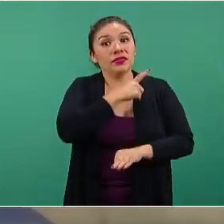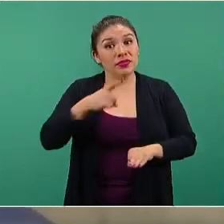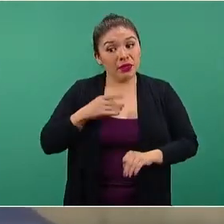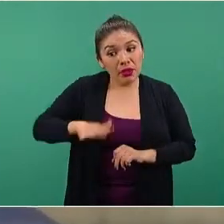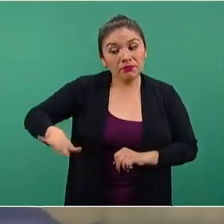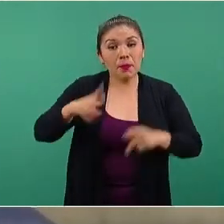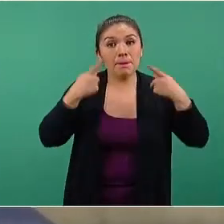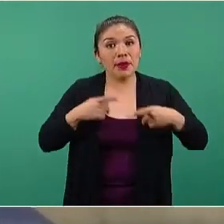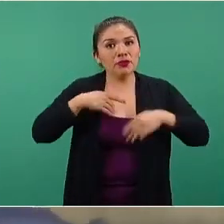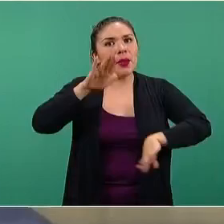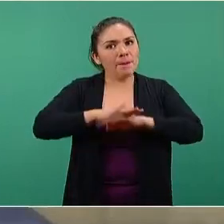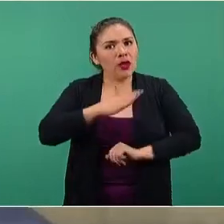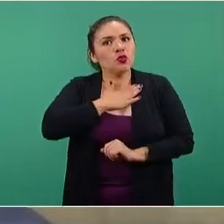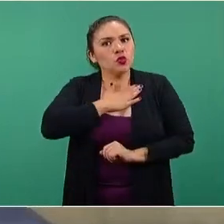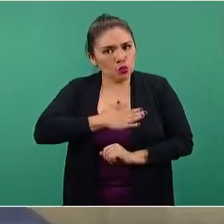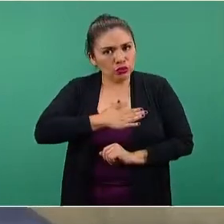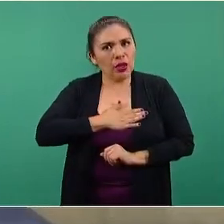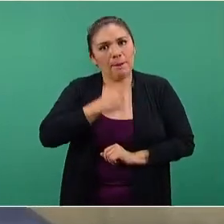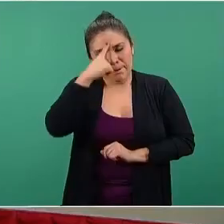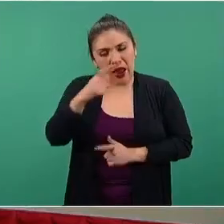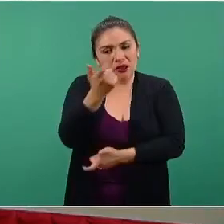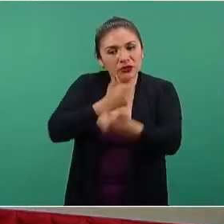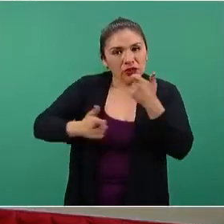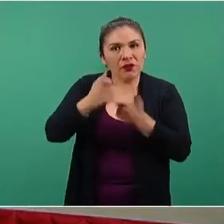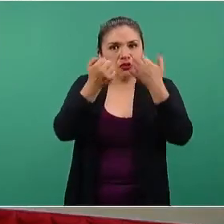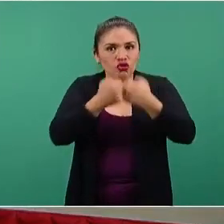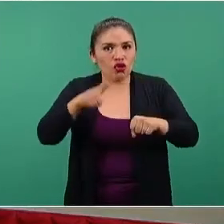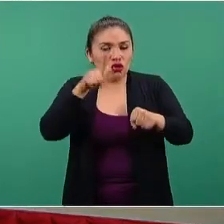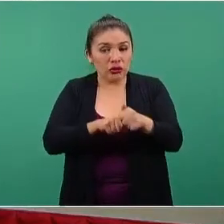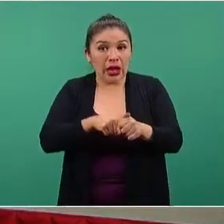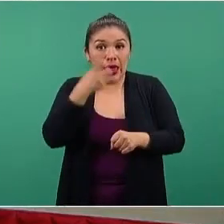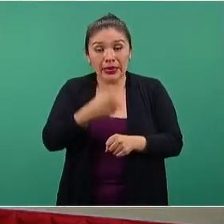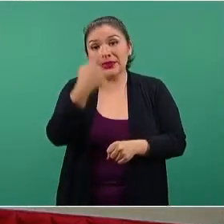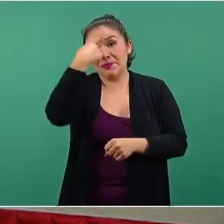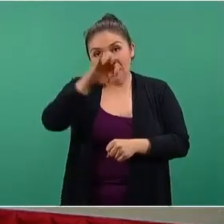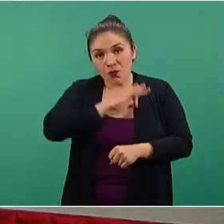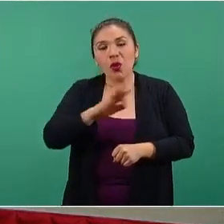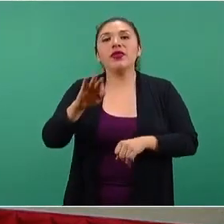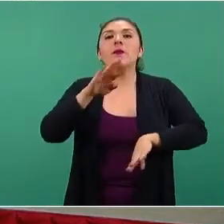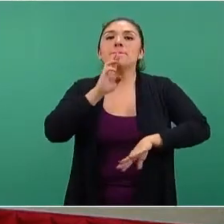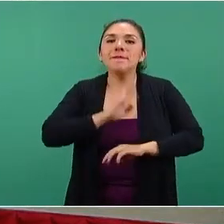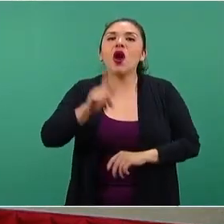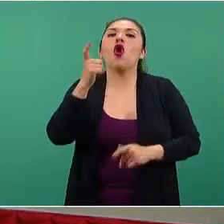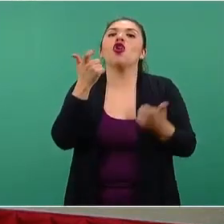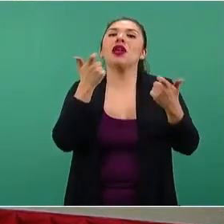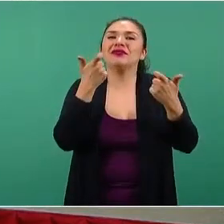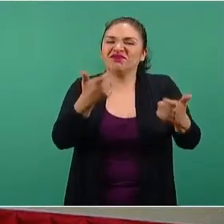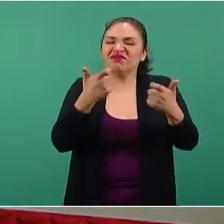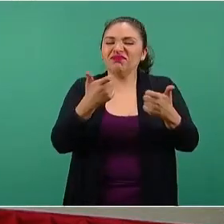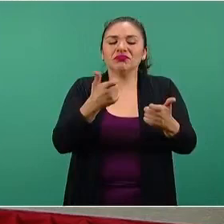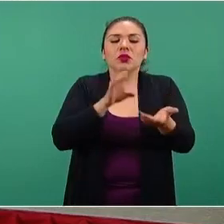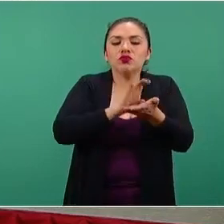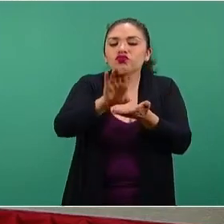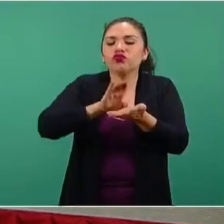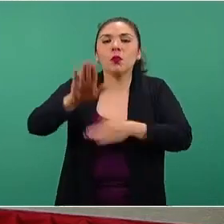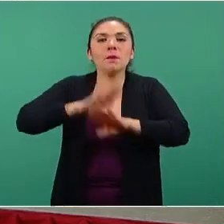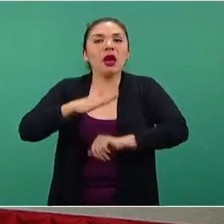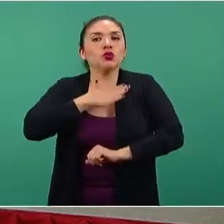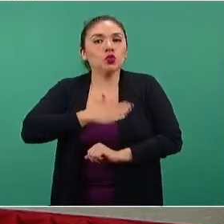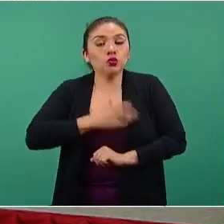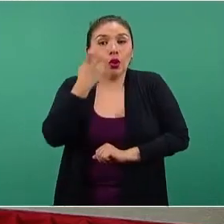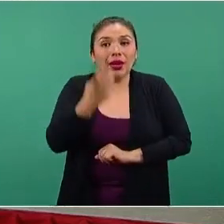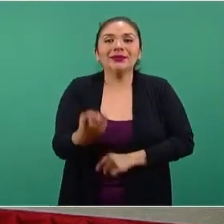sociedad más justa en términos socioeconómicos para que tengamos una mejor distribución de la riqueza y por lo tanto tengamos